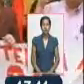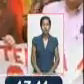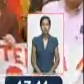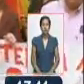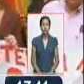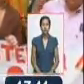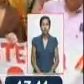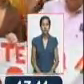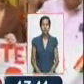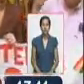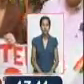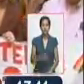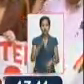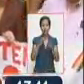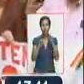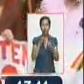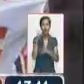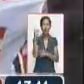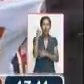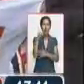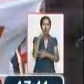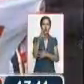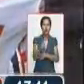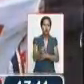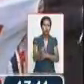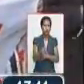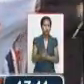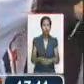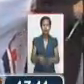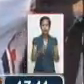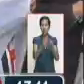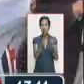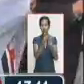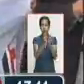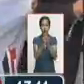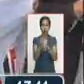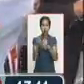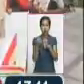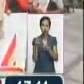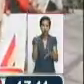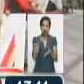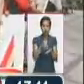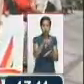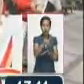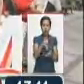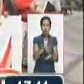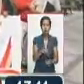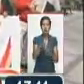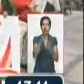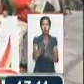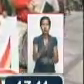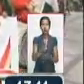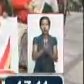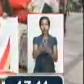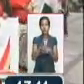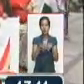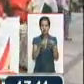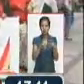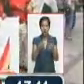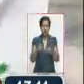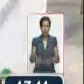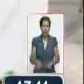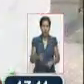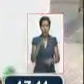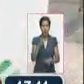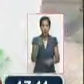Bolivia dijo no. Bolivia dijo no. Las diferentes plataformas instalaron una vigilia en la plaza principal 24 de septiembre. Aseguraron